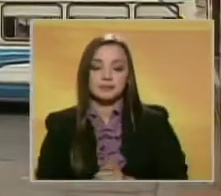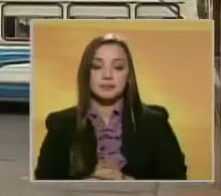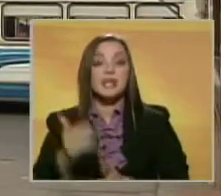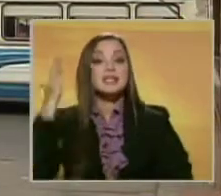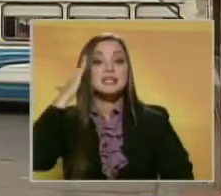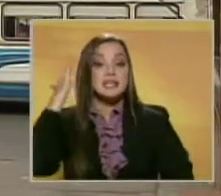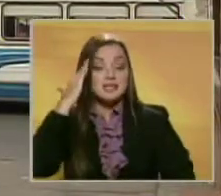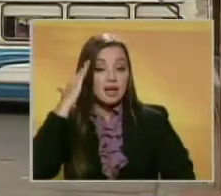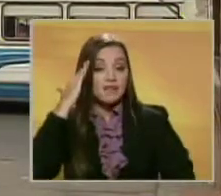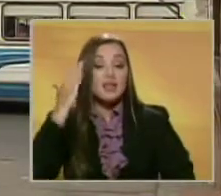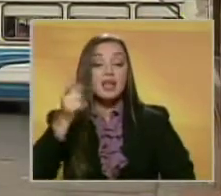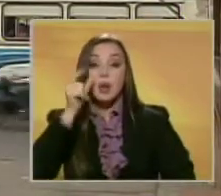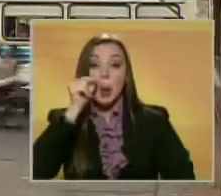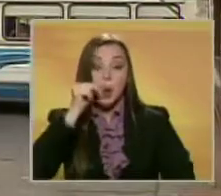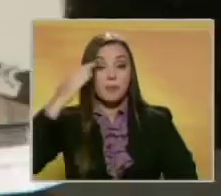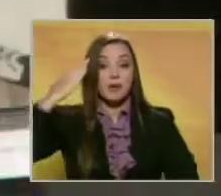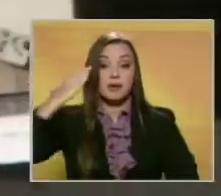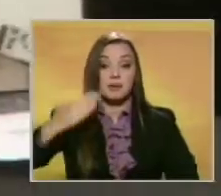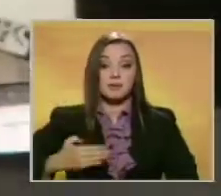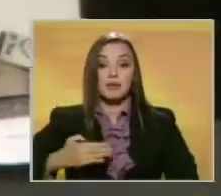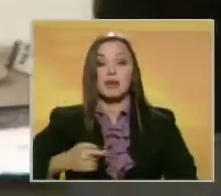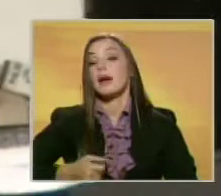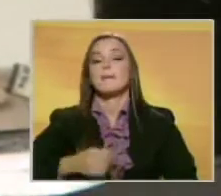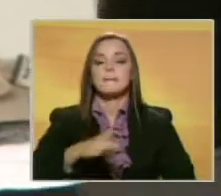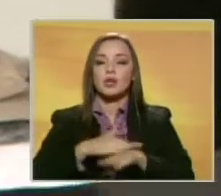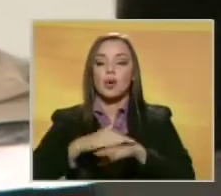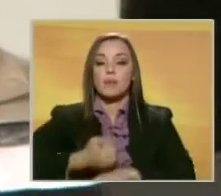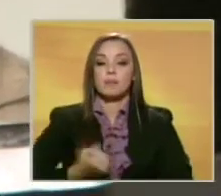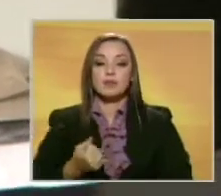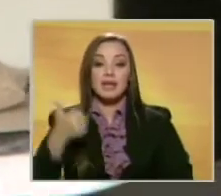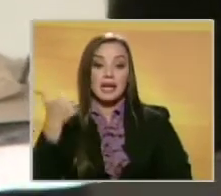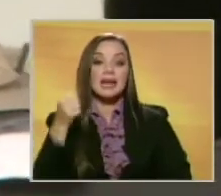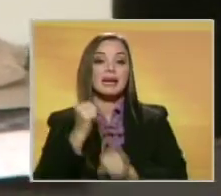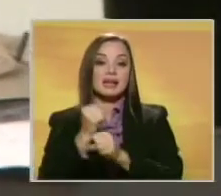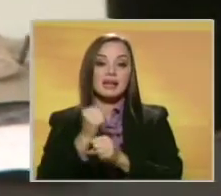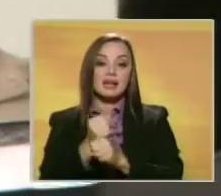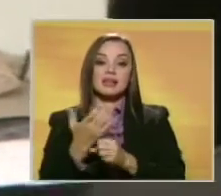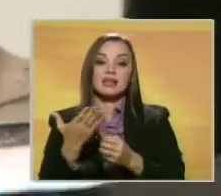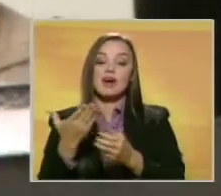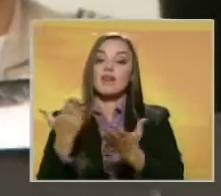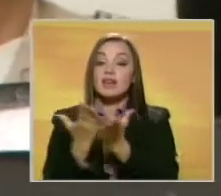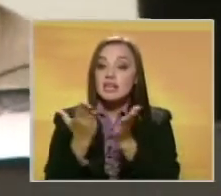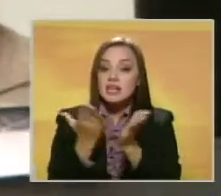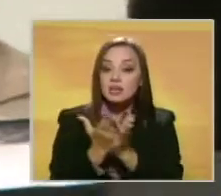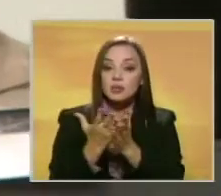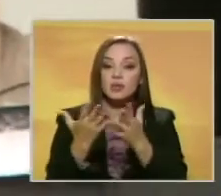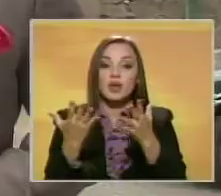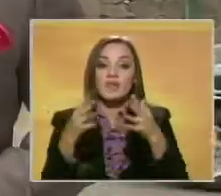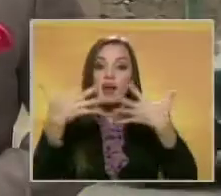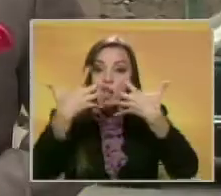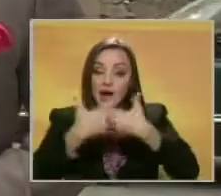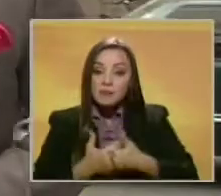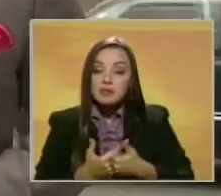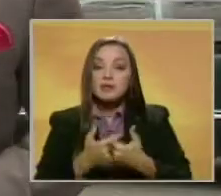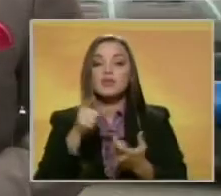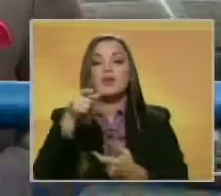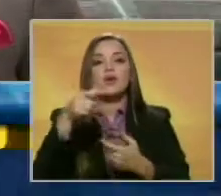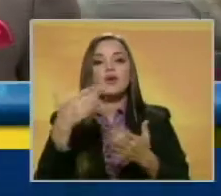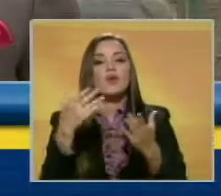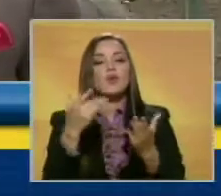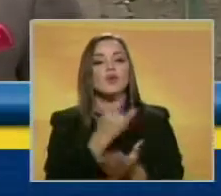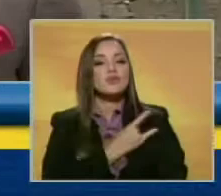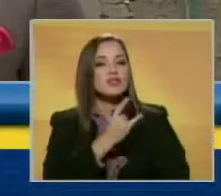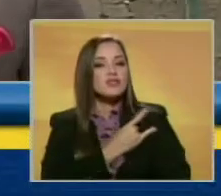el oficial Claudio José Medina Hinojosa también estudiaba administración en la Universidad Simón Rodríguez. Con este crimen suman